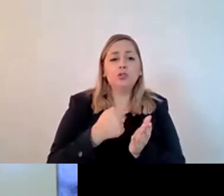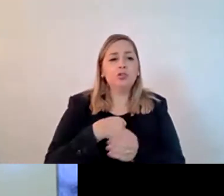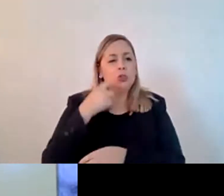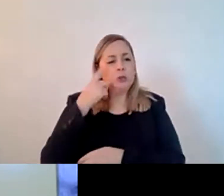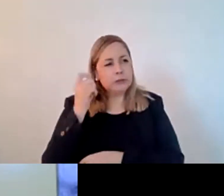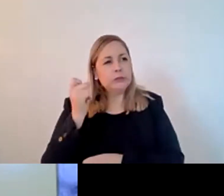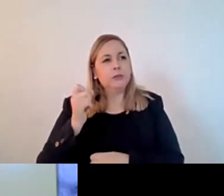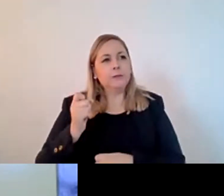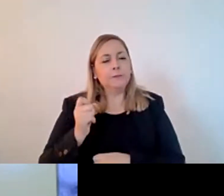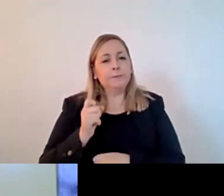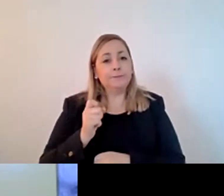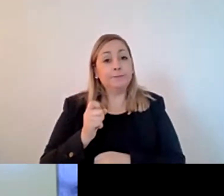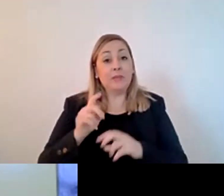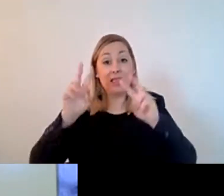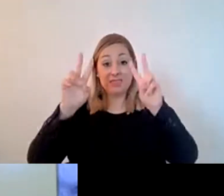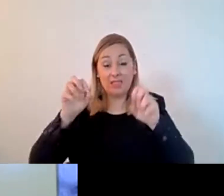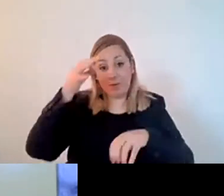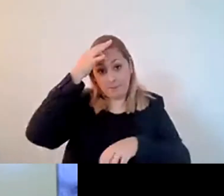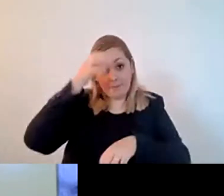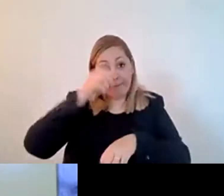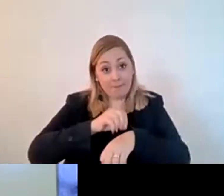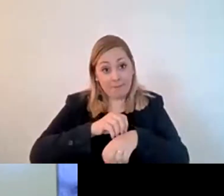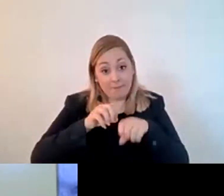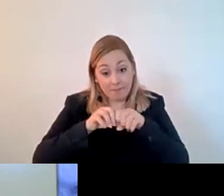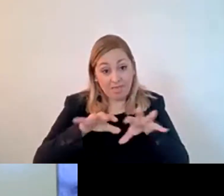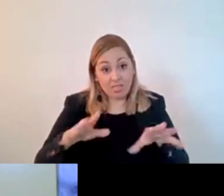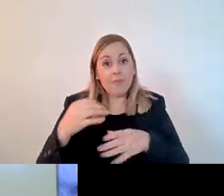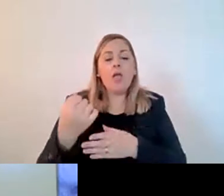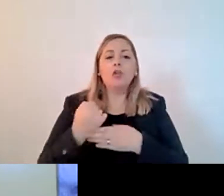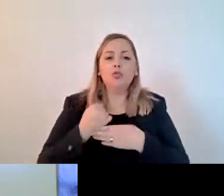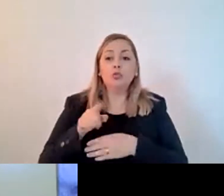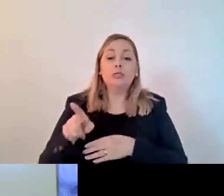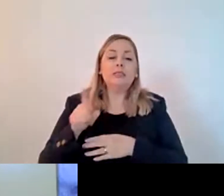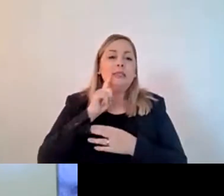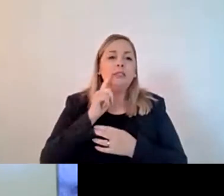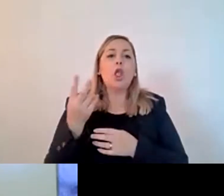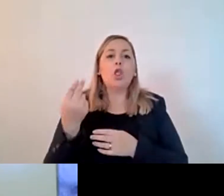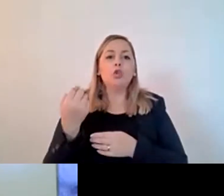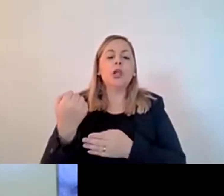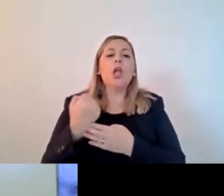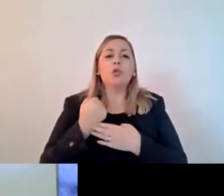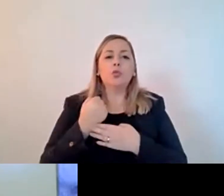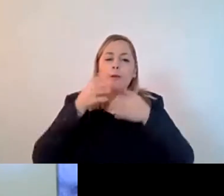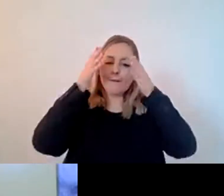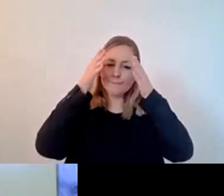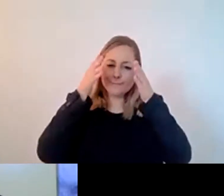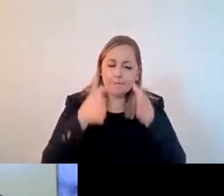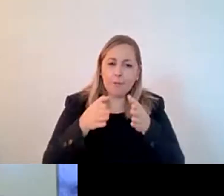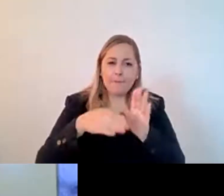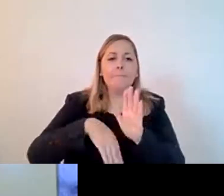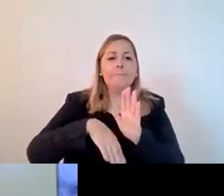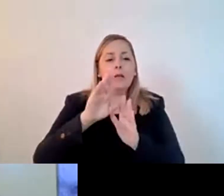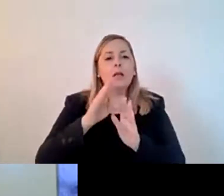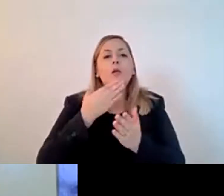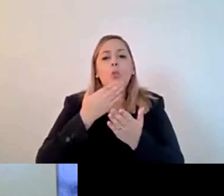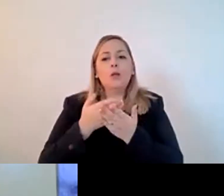creo que la pandemia además lo ha ayudado, él tiene 12 años, lo ha ayudado a enfocarse más cuando